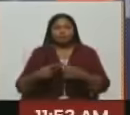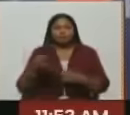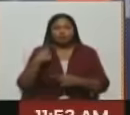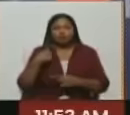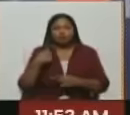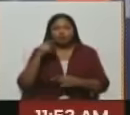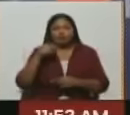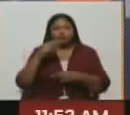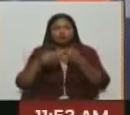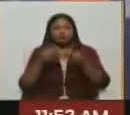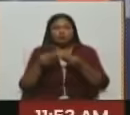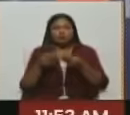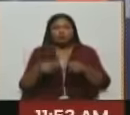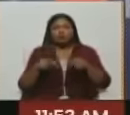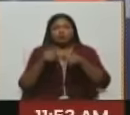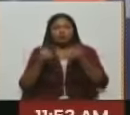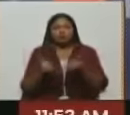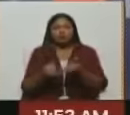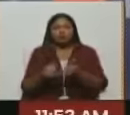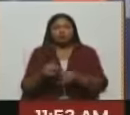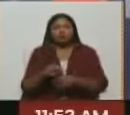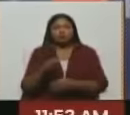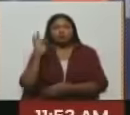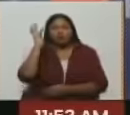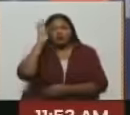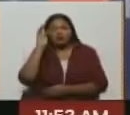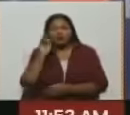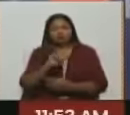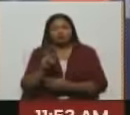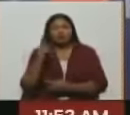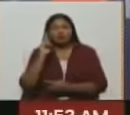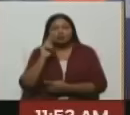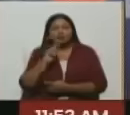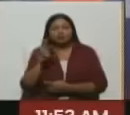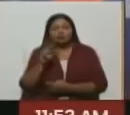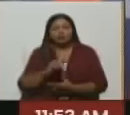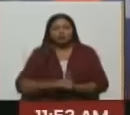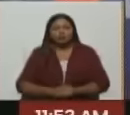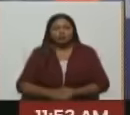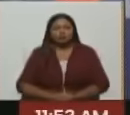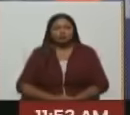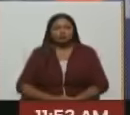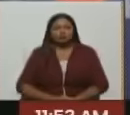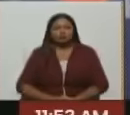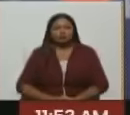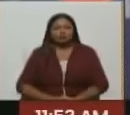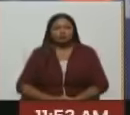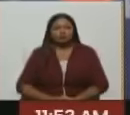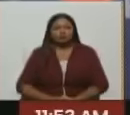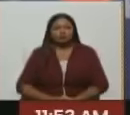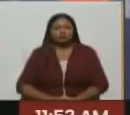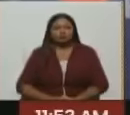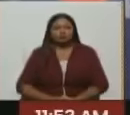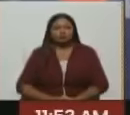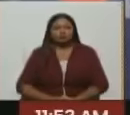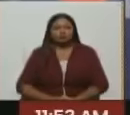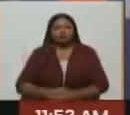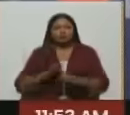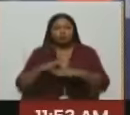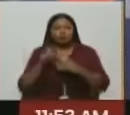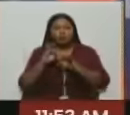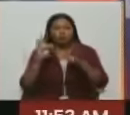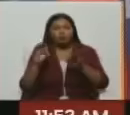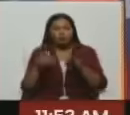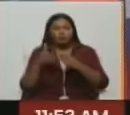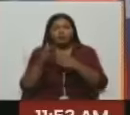deber como fiscal general de la República ir secuencialmente mostrando todo esto, porque esto ha